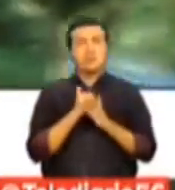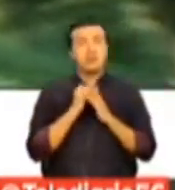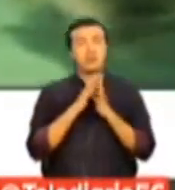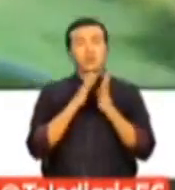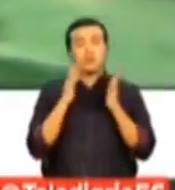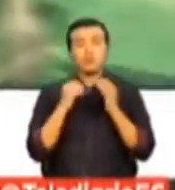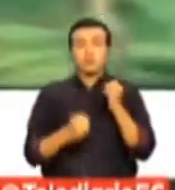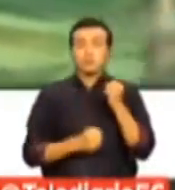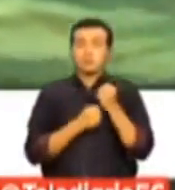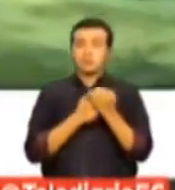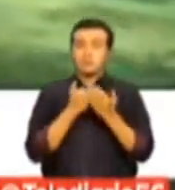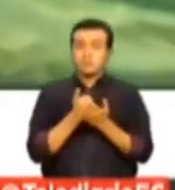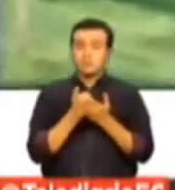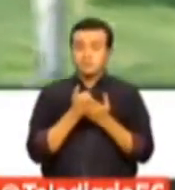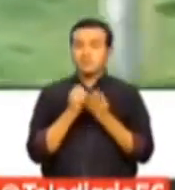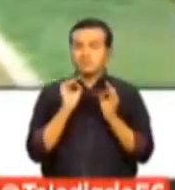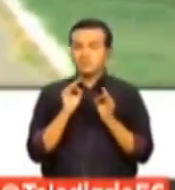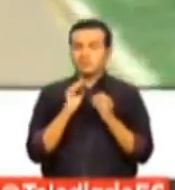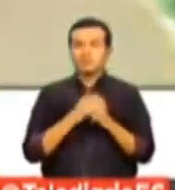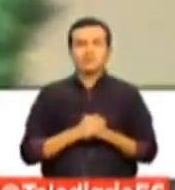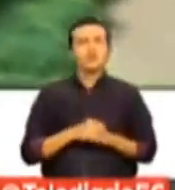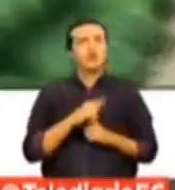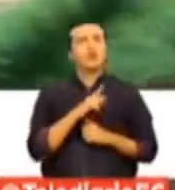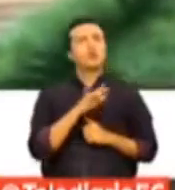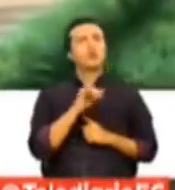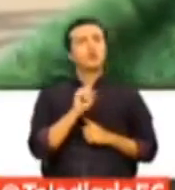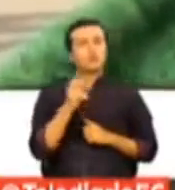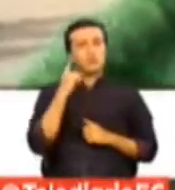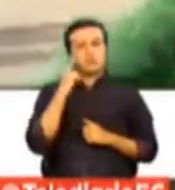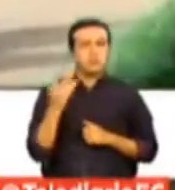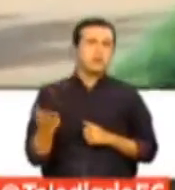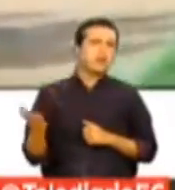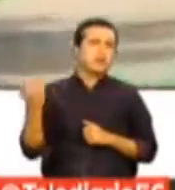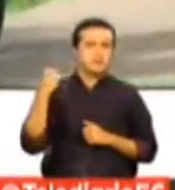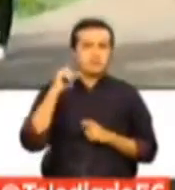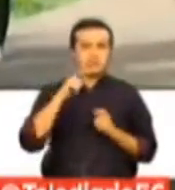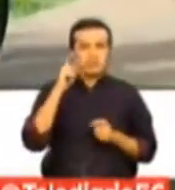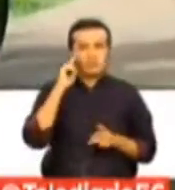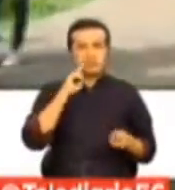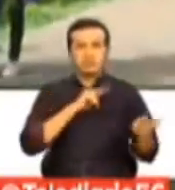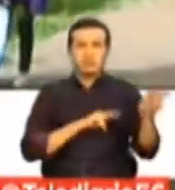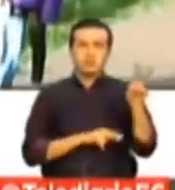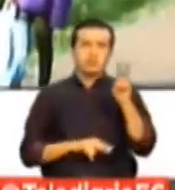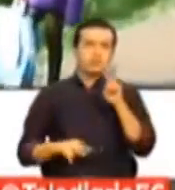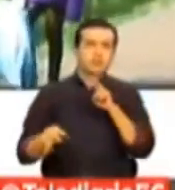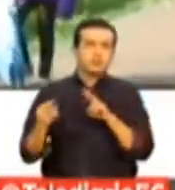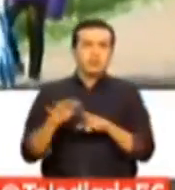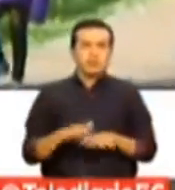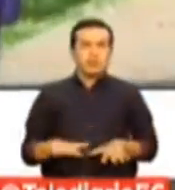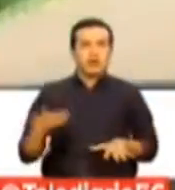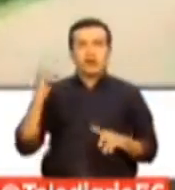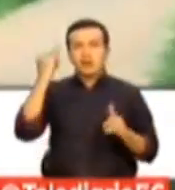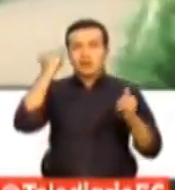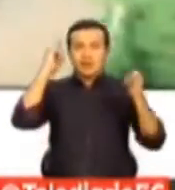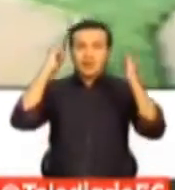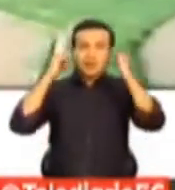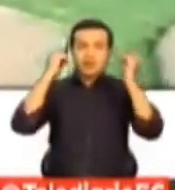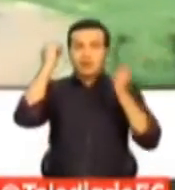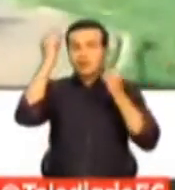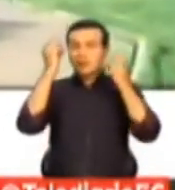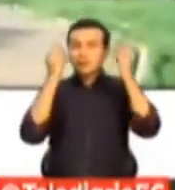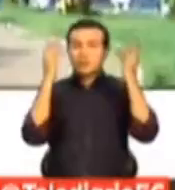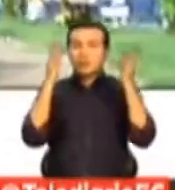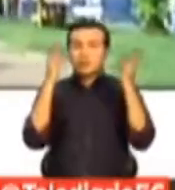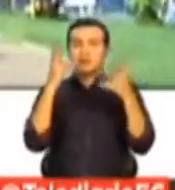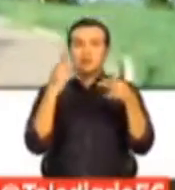sobre todo fortaleciendo este gran aporte. Luis, vamos caminando un poco para que ustedes puedan apreciar la creatividad,